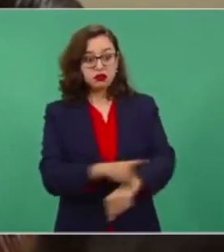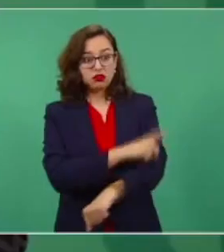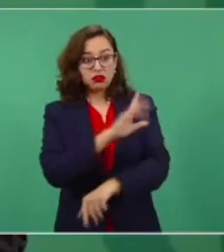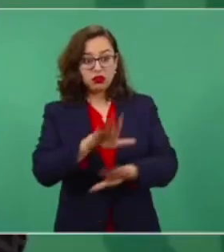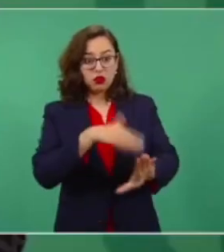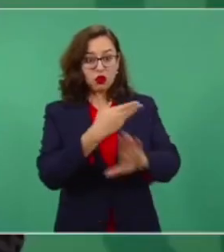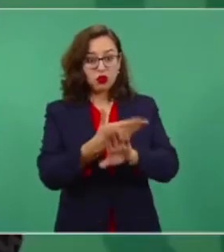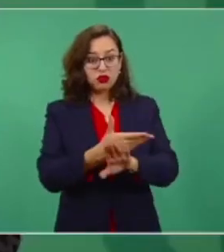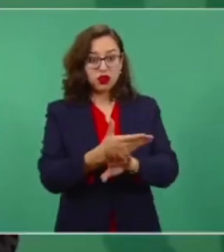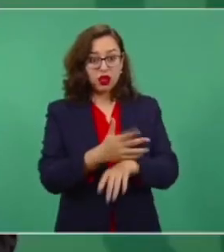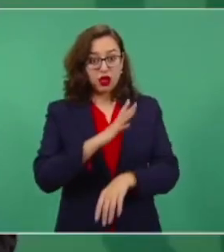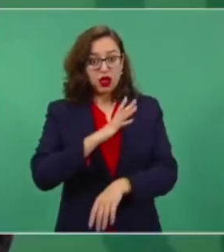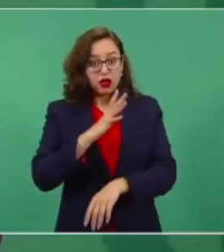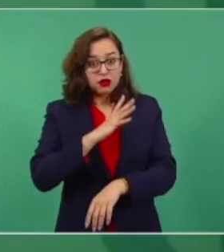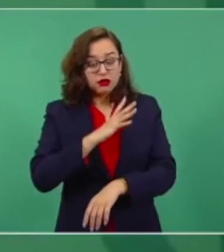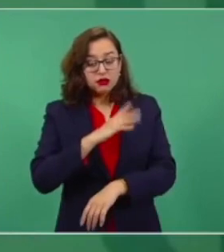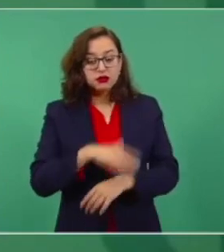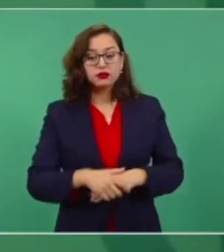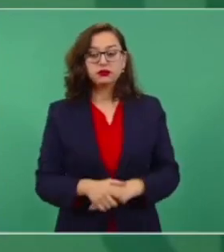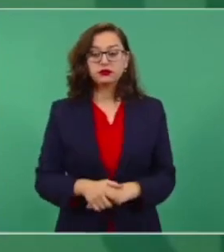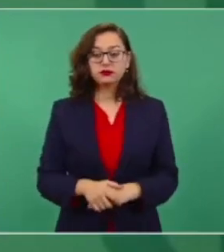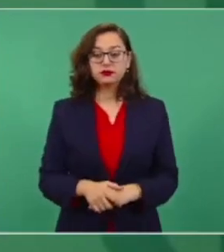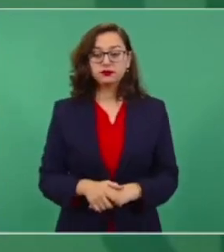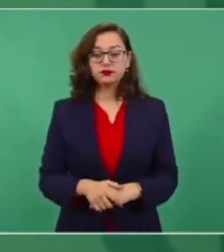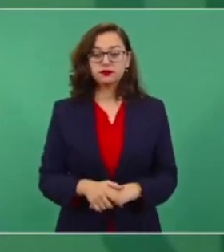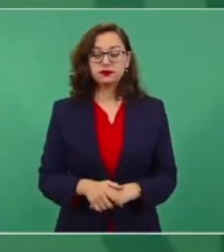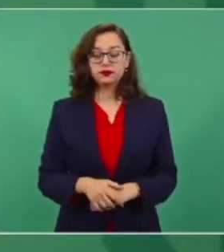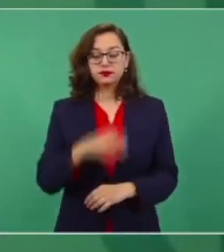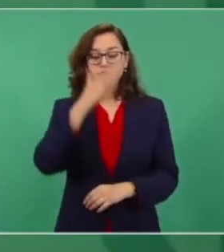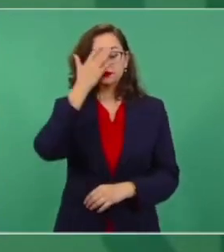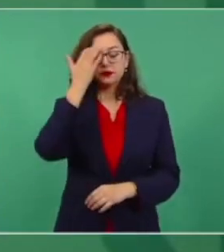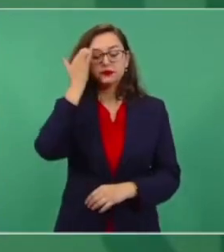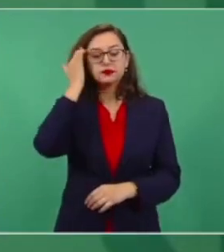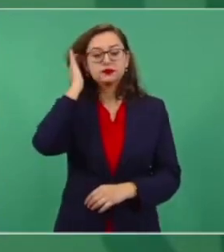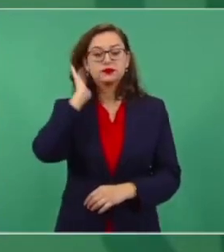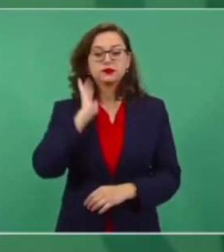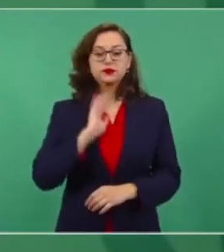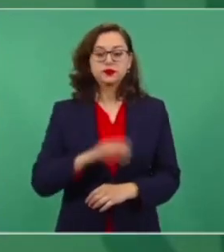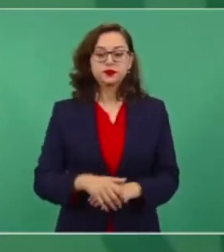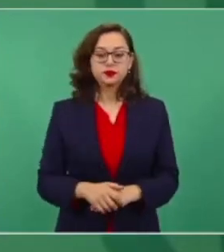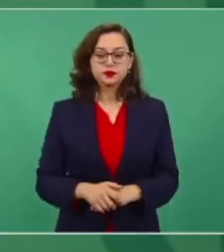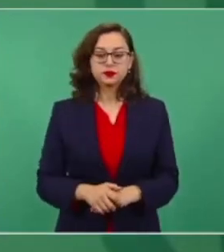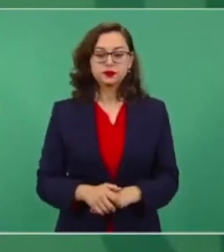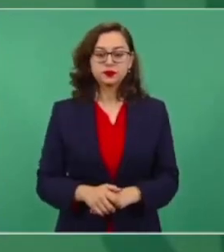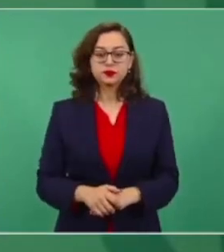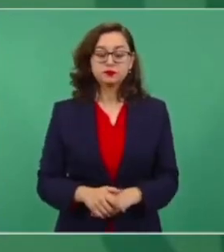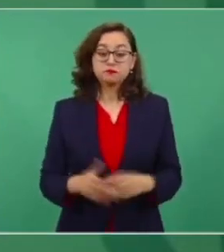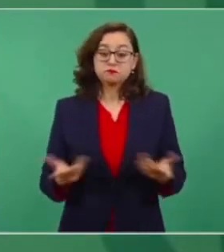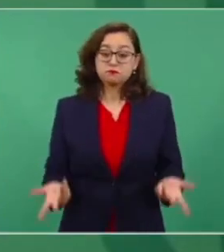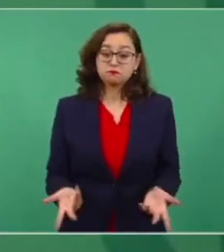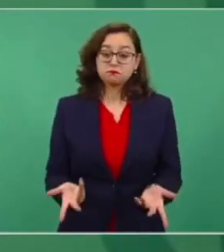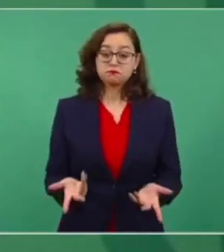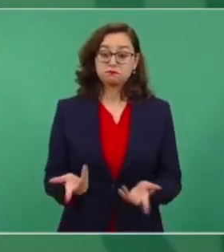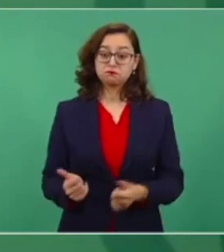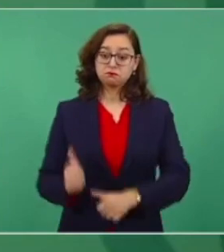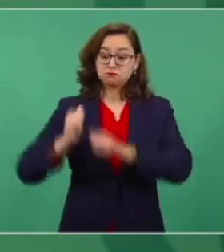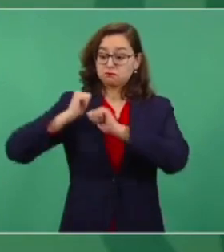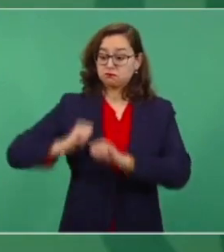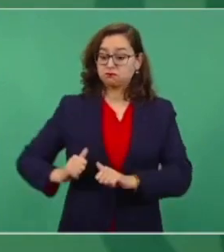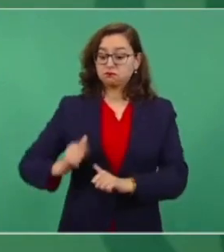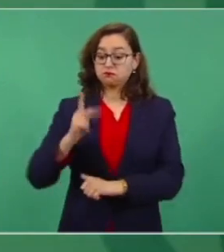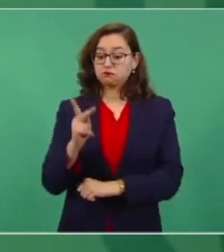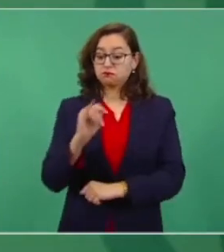mujer? Pues creo que es una decisión del Poder Judicial,